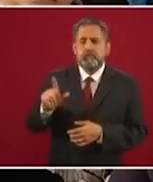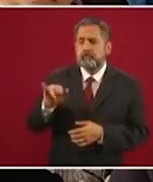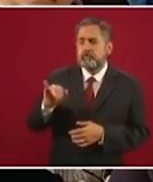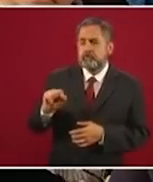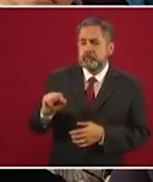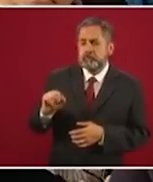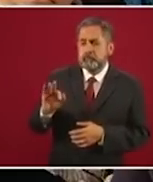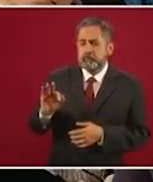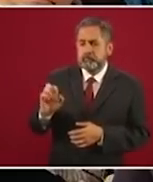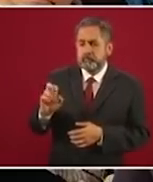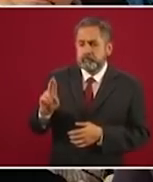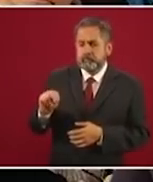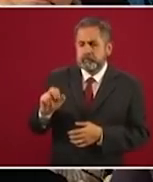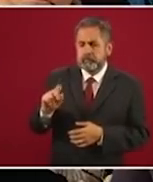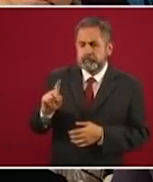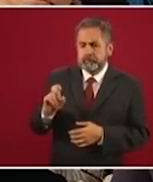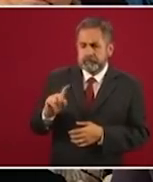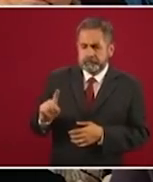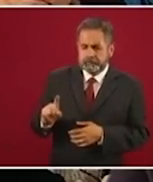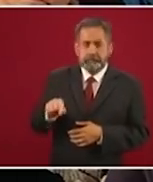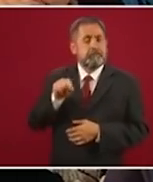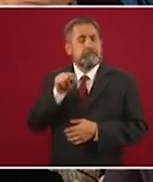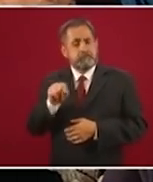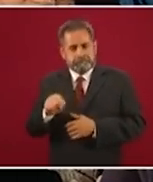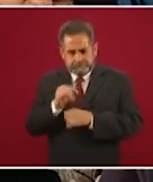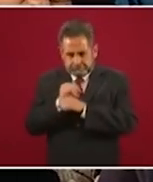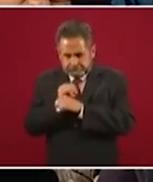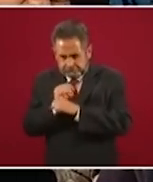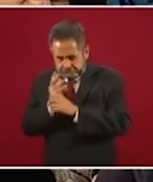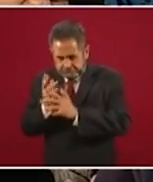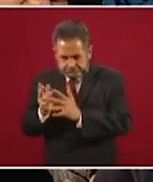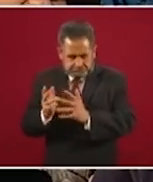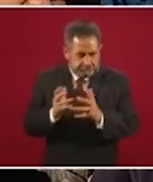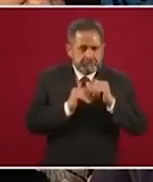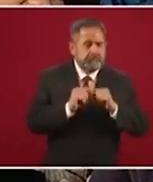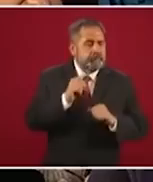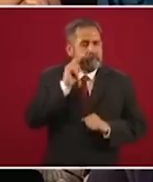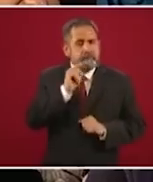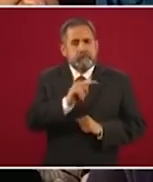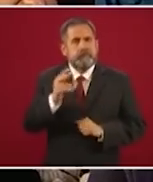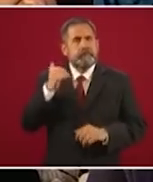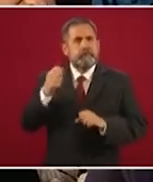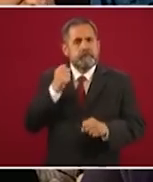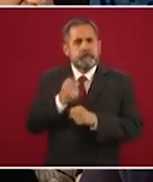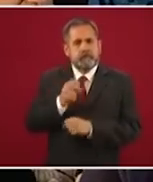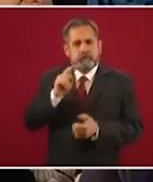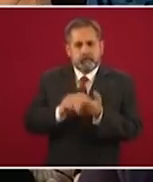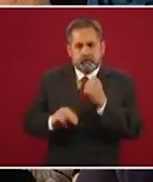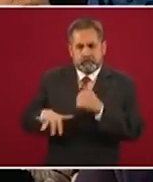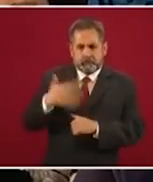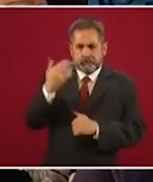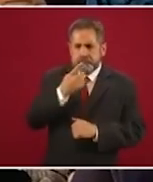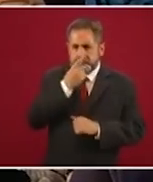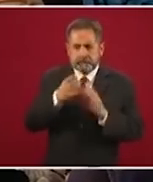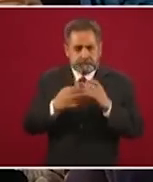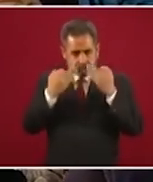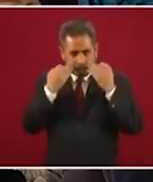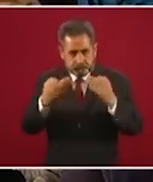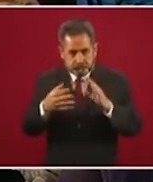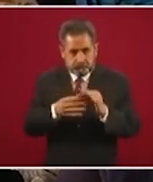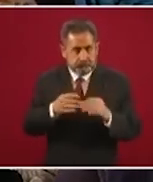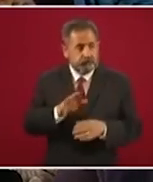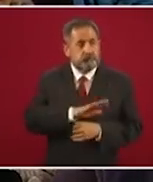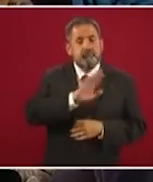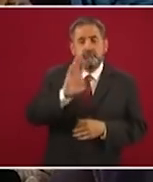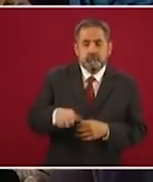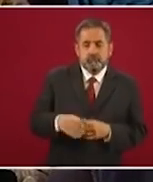Fernández hizo un estudio en el 2015 que vio que